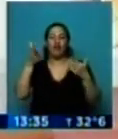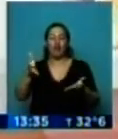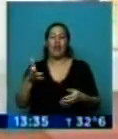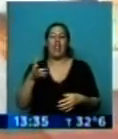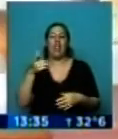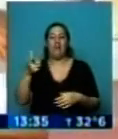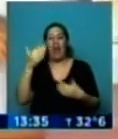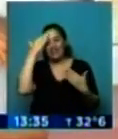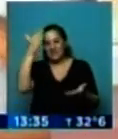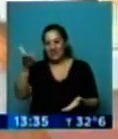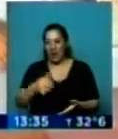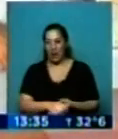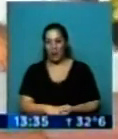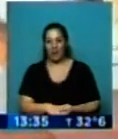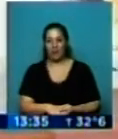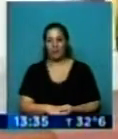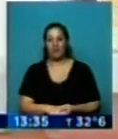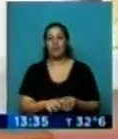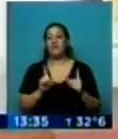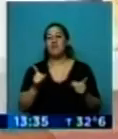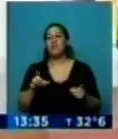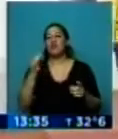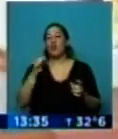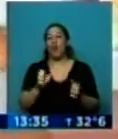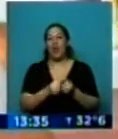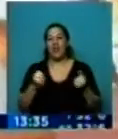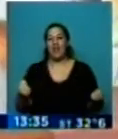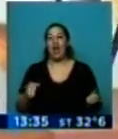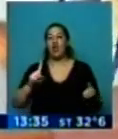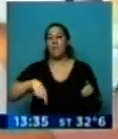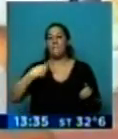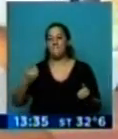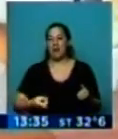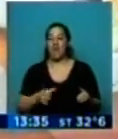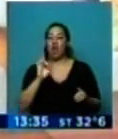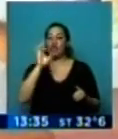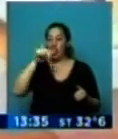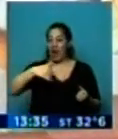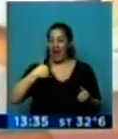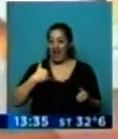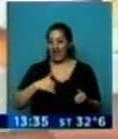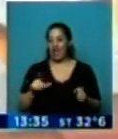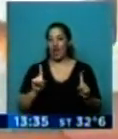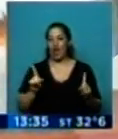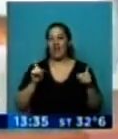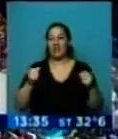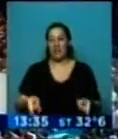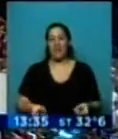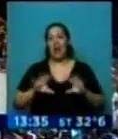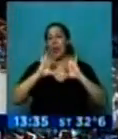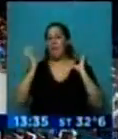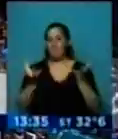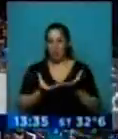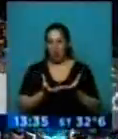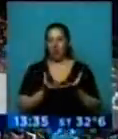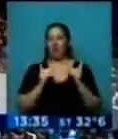Probablemente esa sea una de las imágenes que se elijan para la tapa de los diarios de mañana, no solamente de nuestro país, sino del mundo